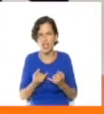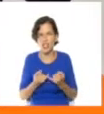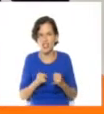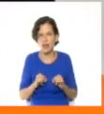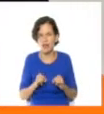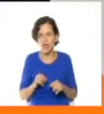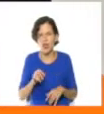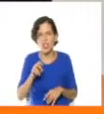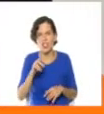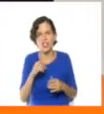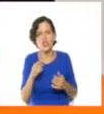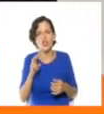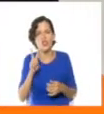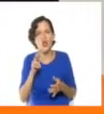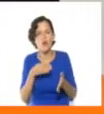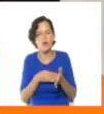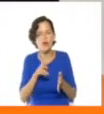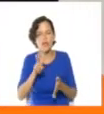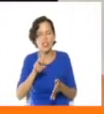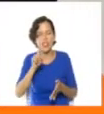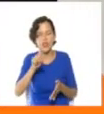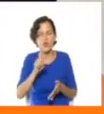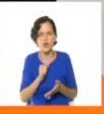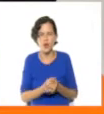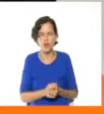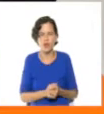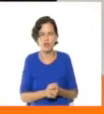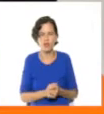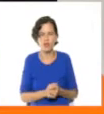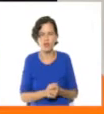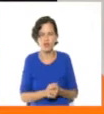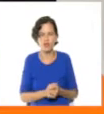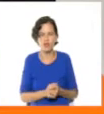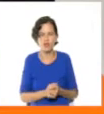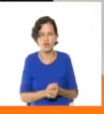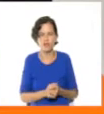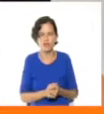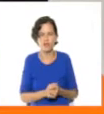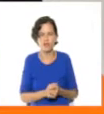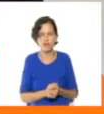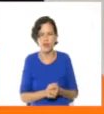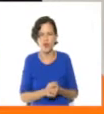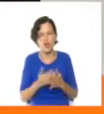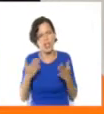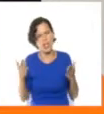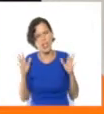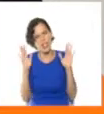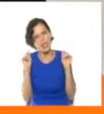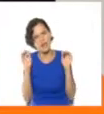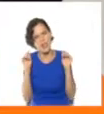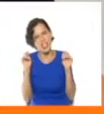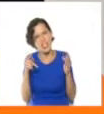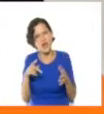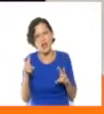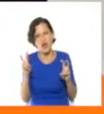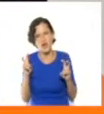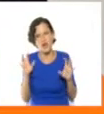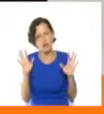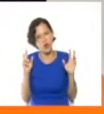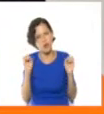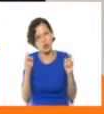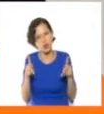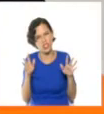Navidades, porque vamos llegando ya a la recta final de este 2021 con tanto agrado, semipresencial y